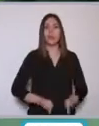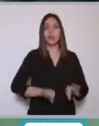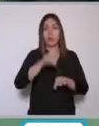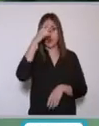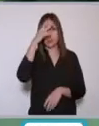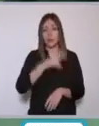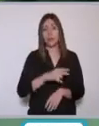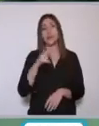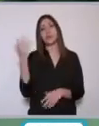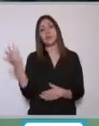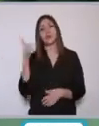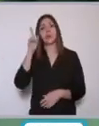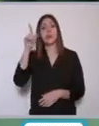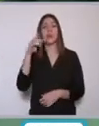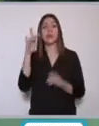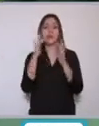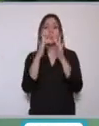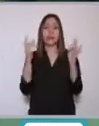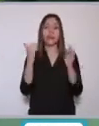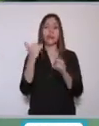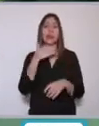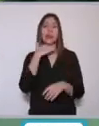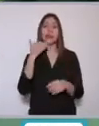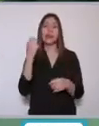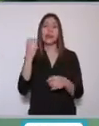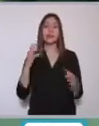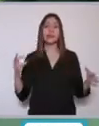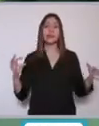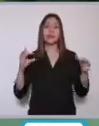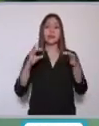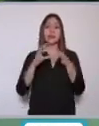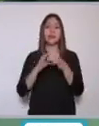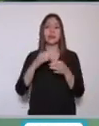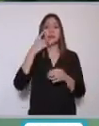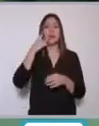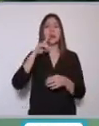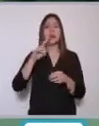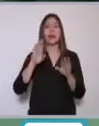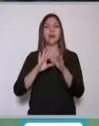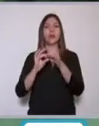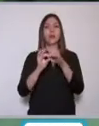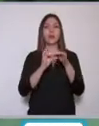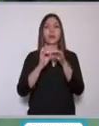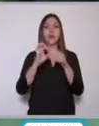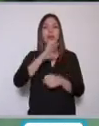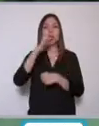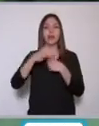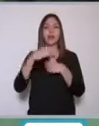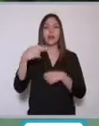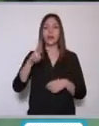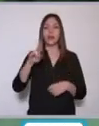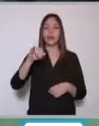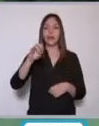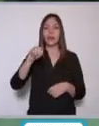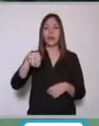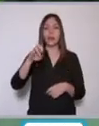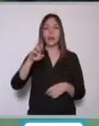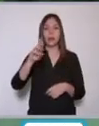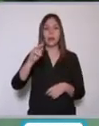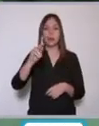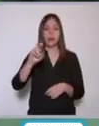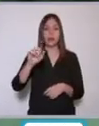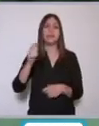y de Francia, ellos son los dos que han sido las locomotoras de esta Unión Europea y lo que sucede en cada uno de estos países es muy importante. Ok. ¿Qué pasó en la elección